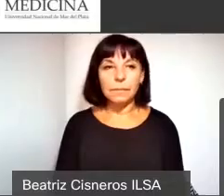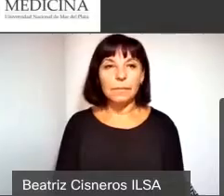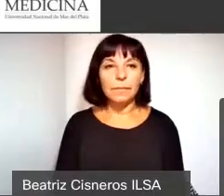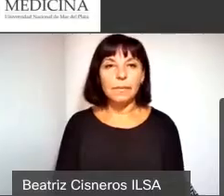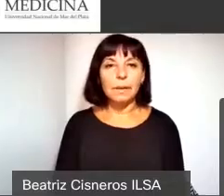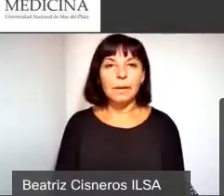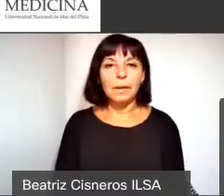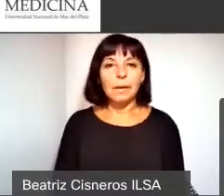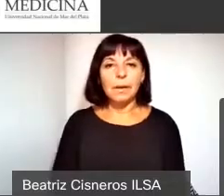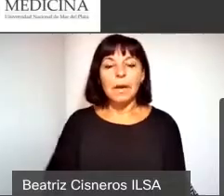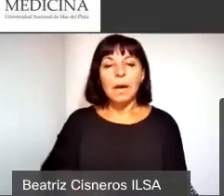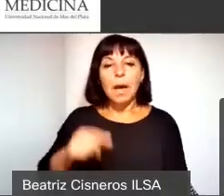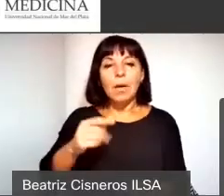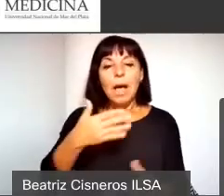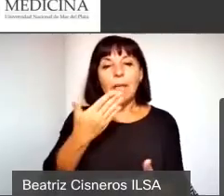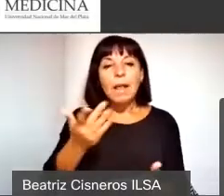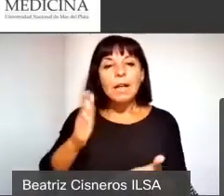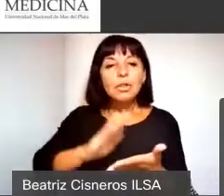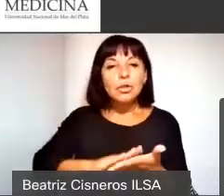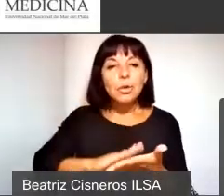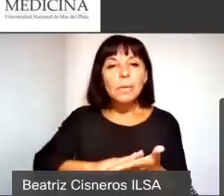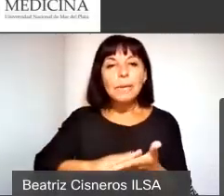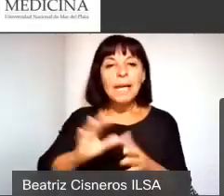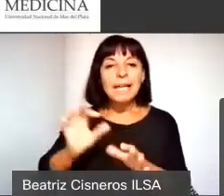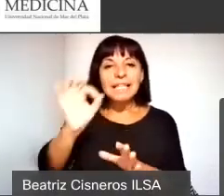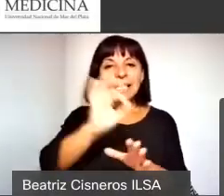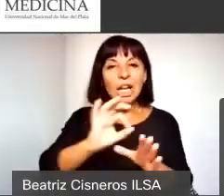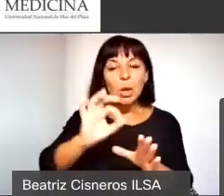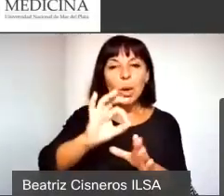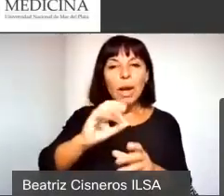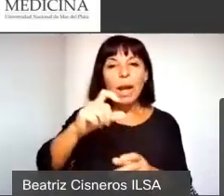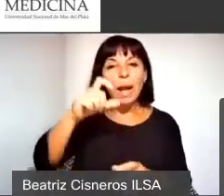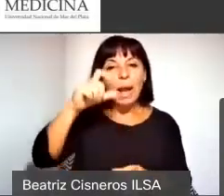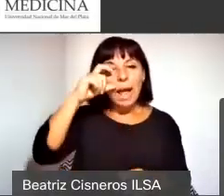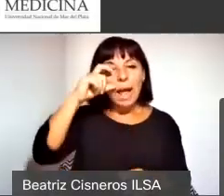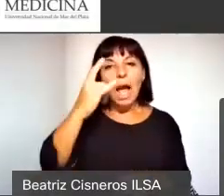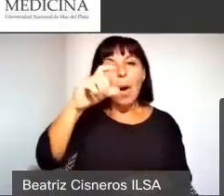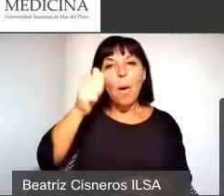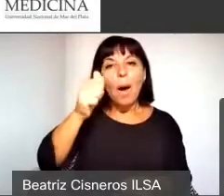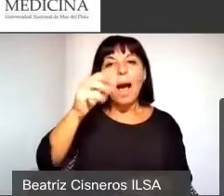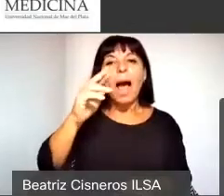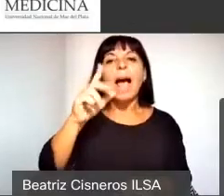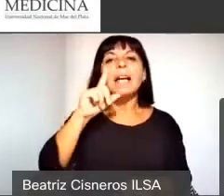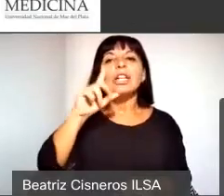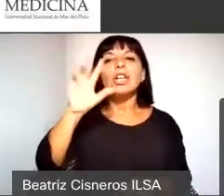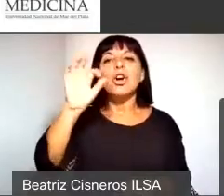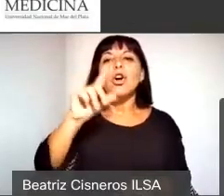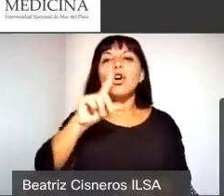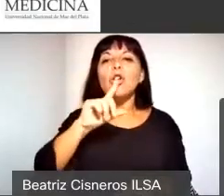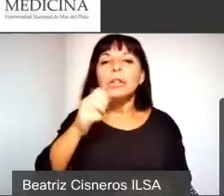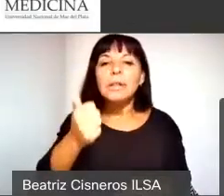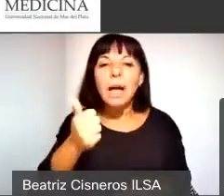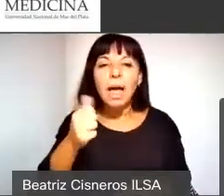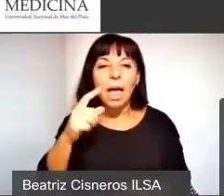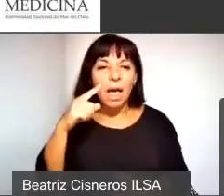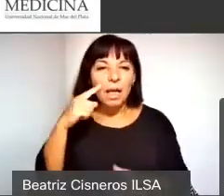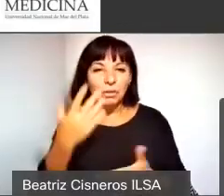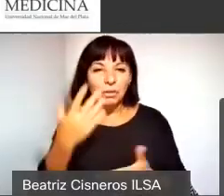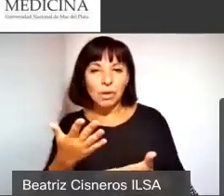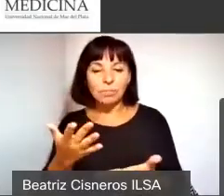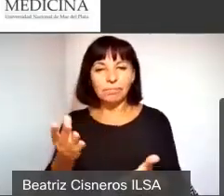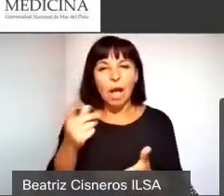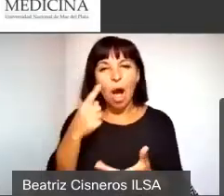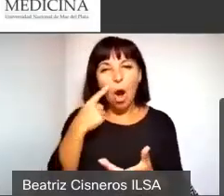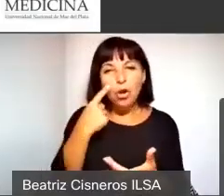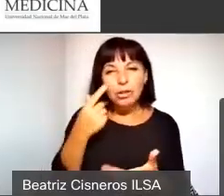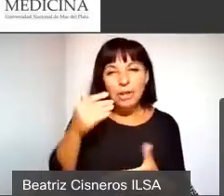Vamos a hablar ahora de la célula eucariota. Esta imagen es bastante sencilla, a modo ilustrativo, para poder conocer sus